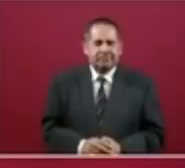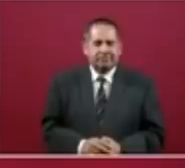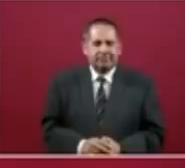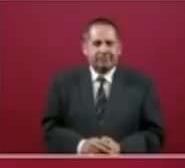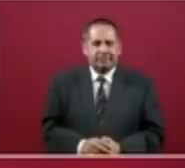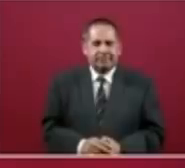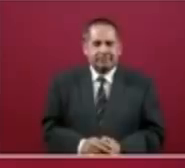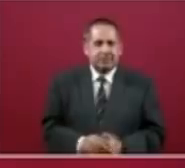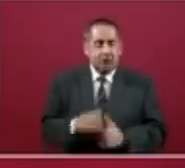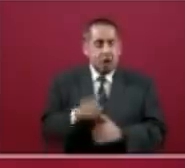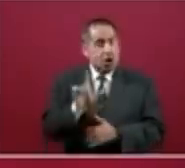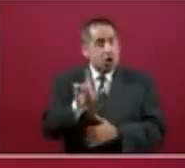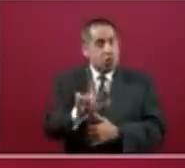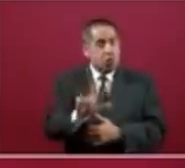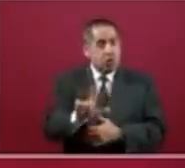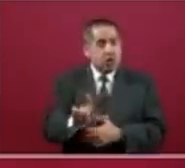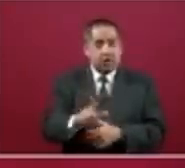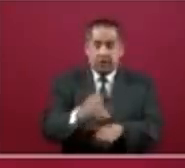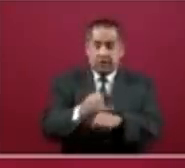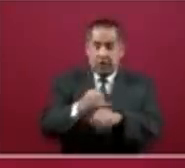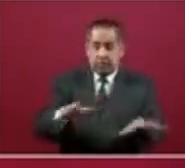Vamos el lunes a informar